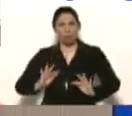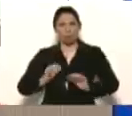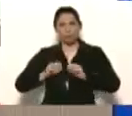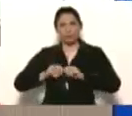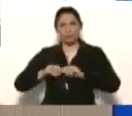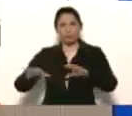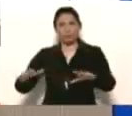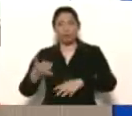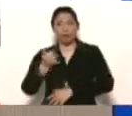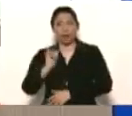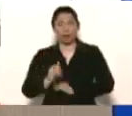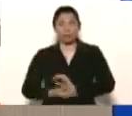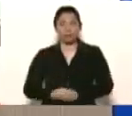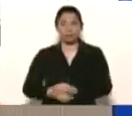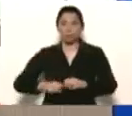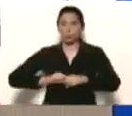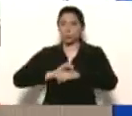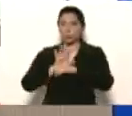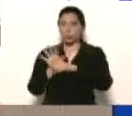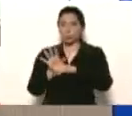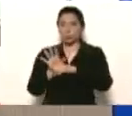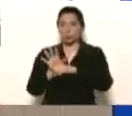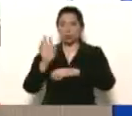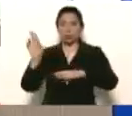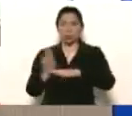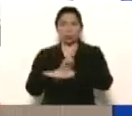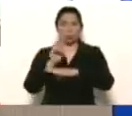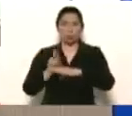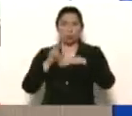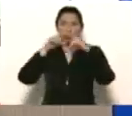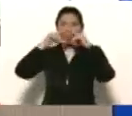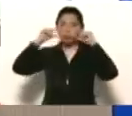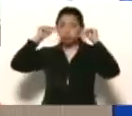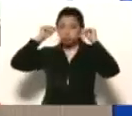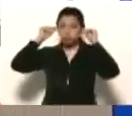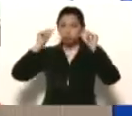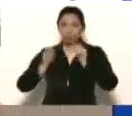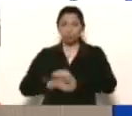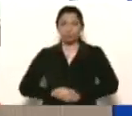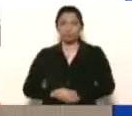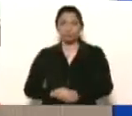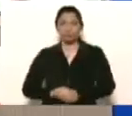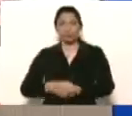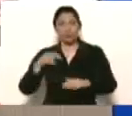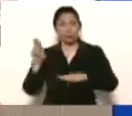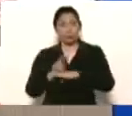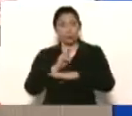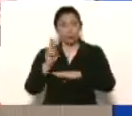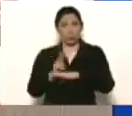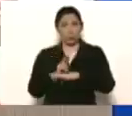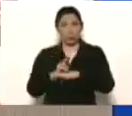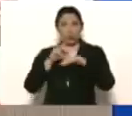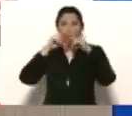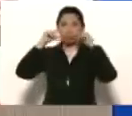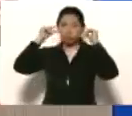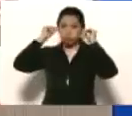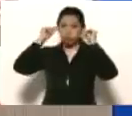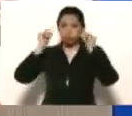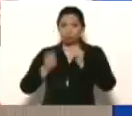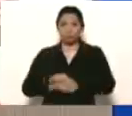por kobe 19 el uso de la mascarilla del uso del tapabocas